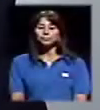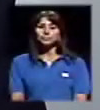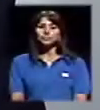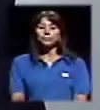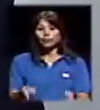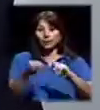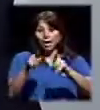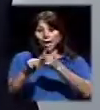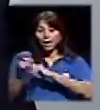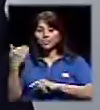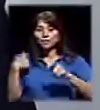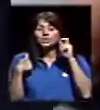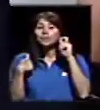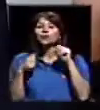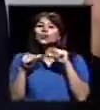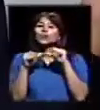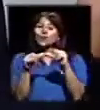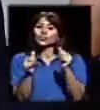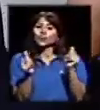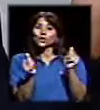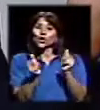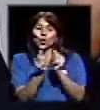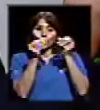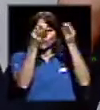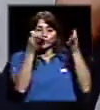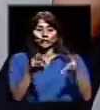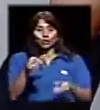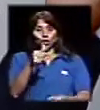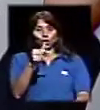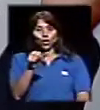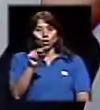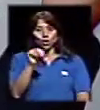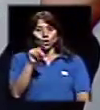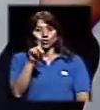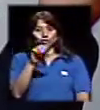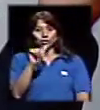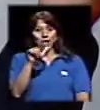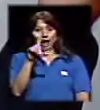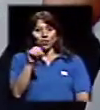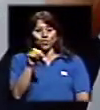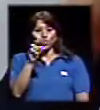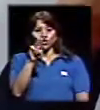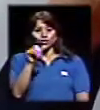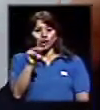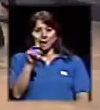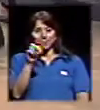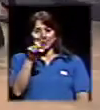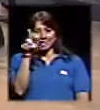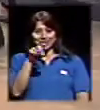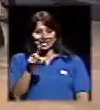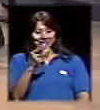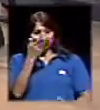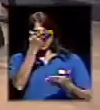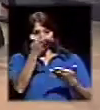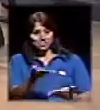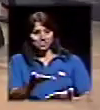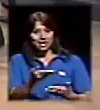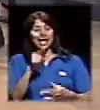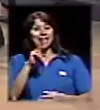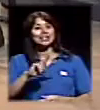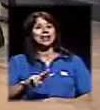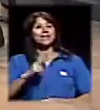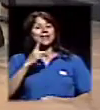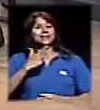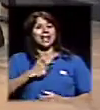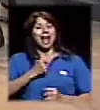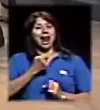Continuamos, amigas y amigos, con el profesor Gonzalo Ramírez, y lo quiero destacar en esa dimensión, pero quien es el vicealcalde